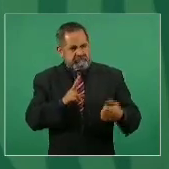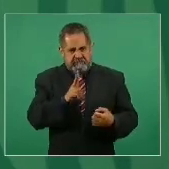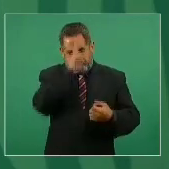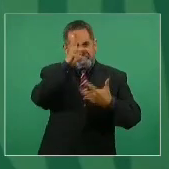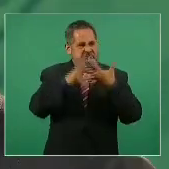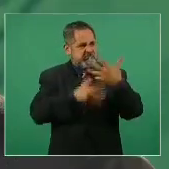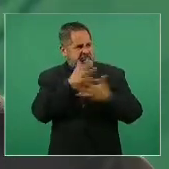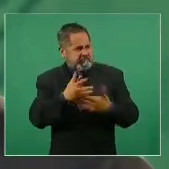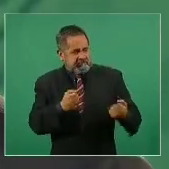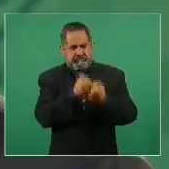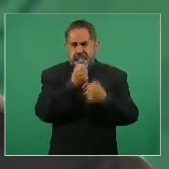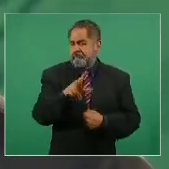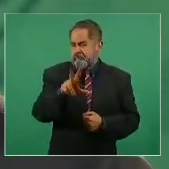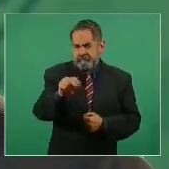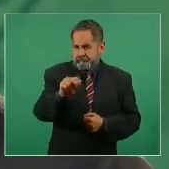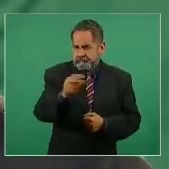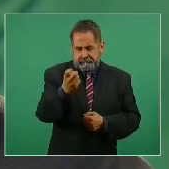de violencia.